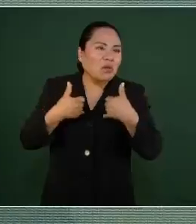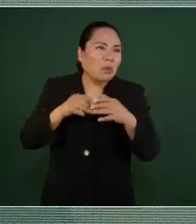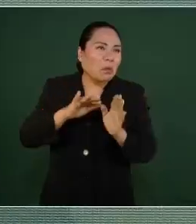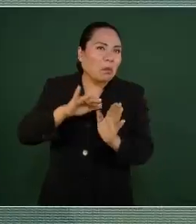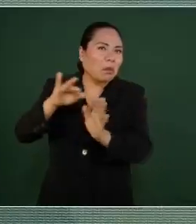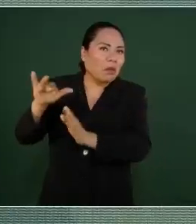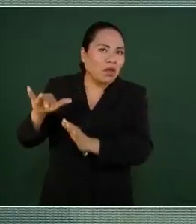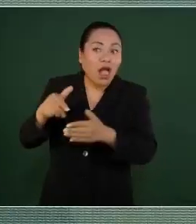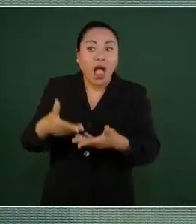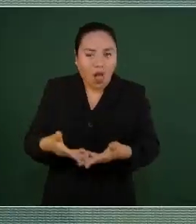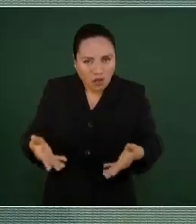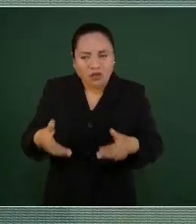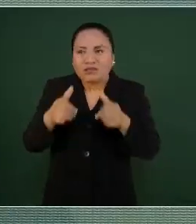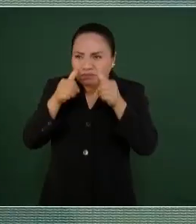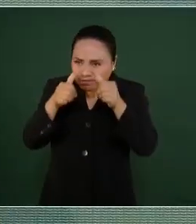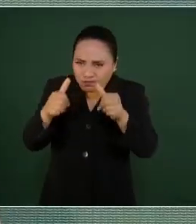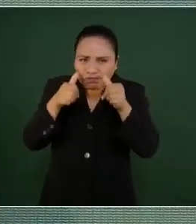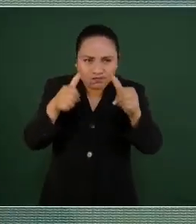estamos haciendo ahora,